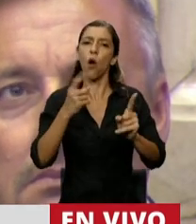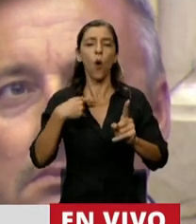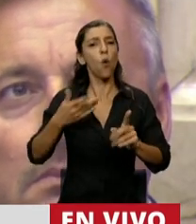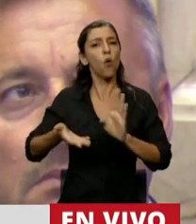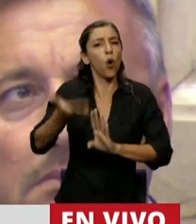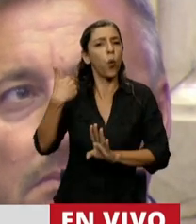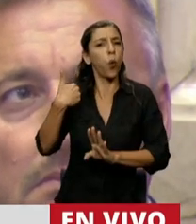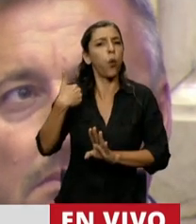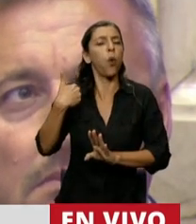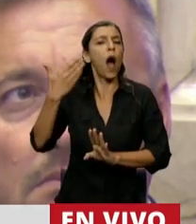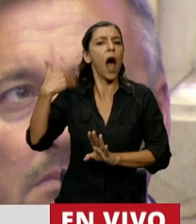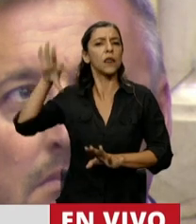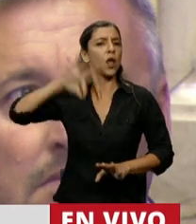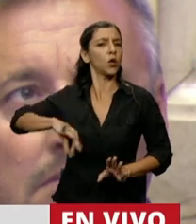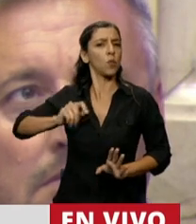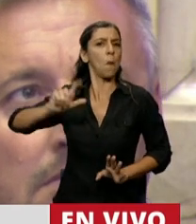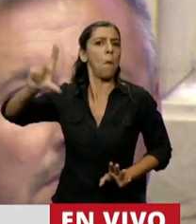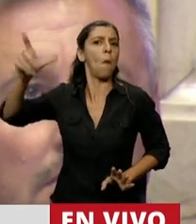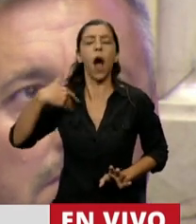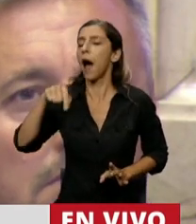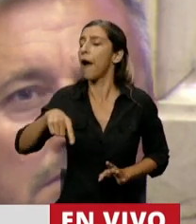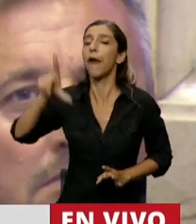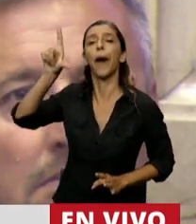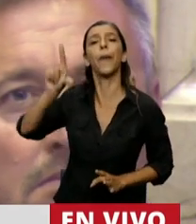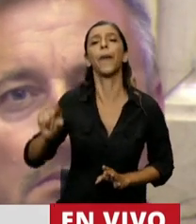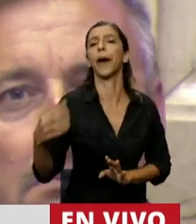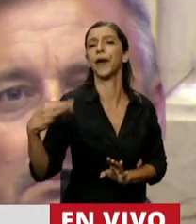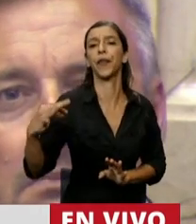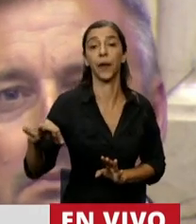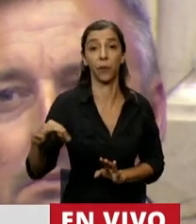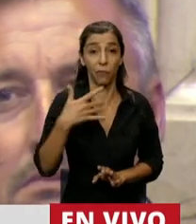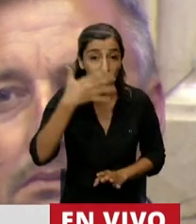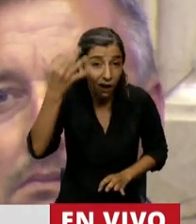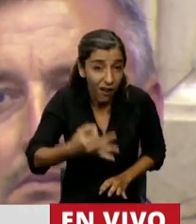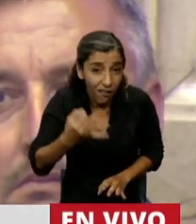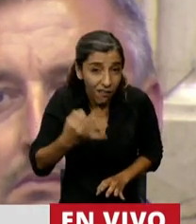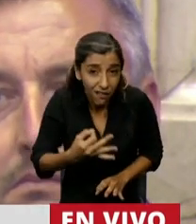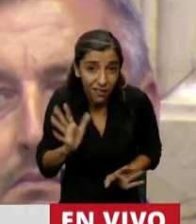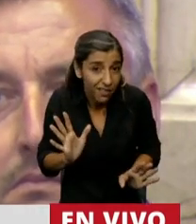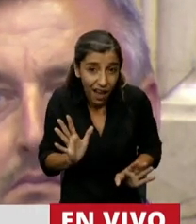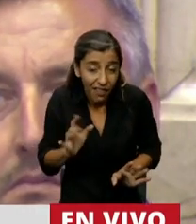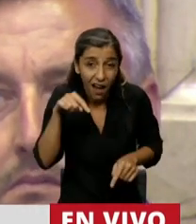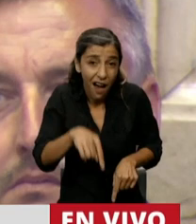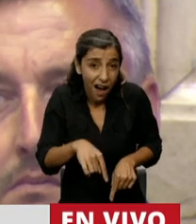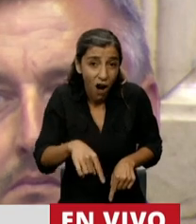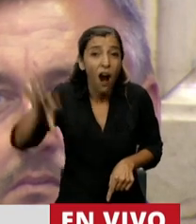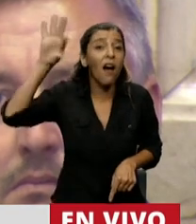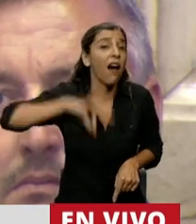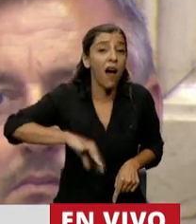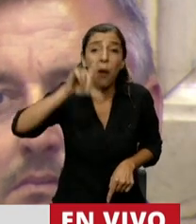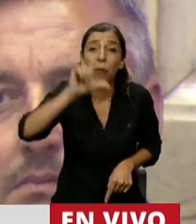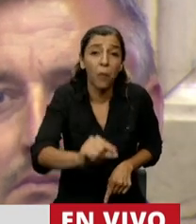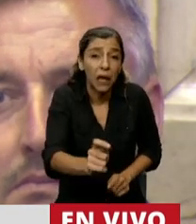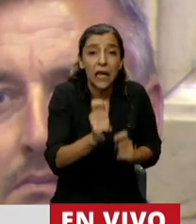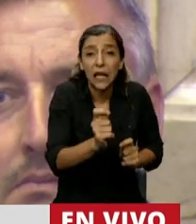Argentina. Y la verdad que la realidad indica que van a ganar menos los que ya venían ganando menos, los